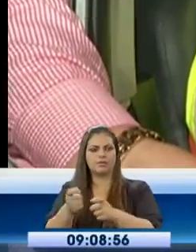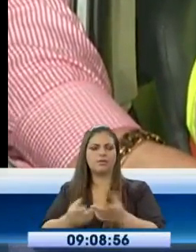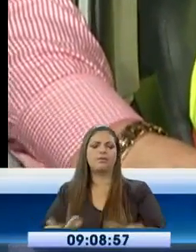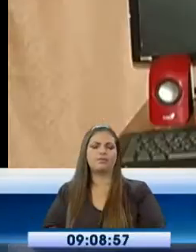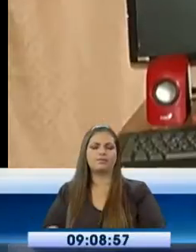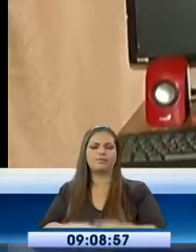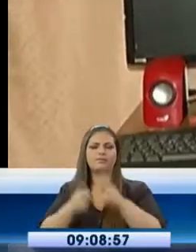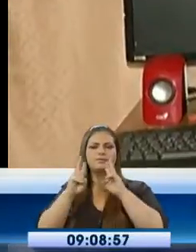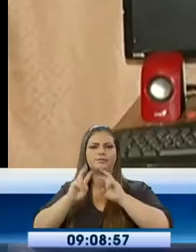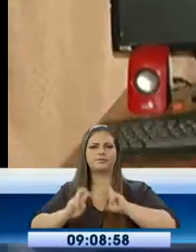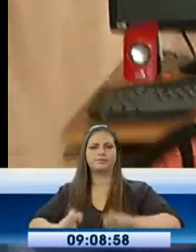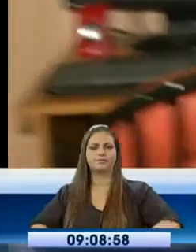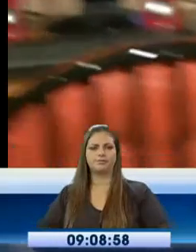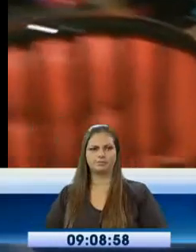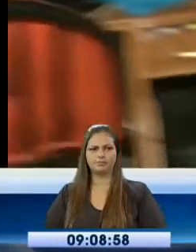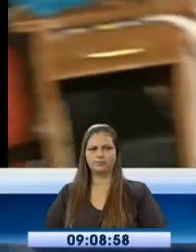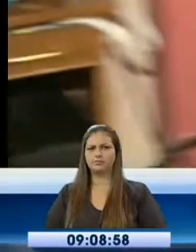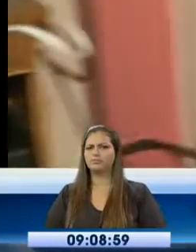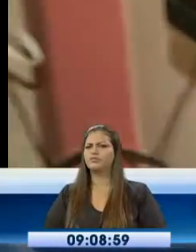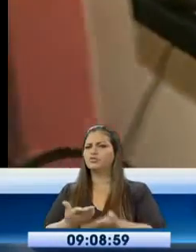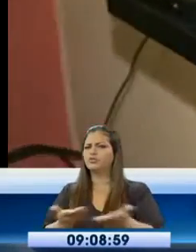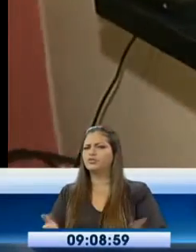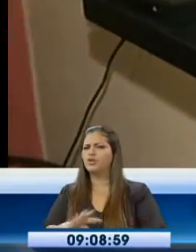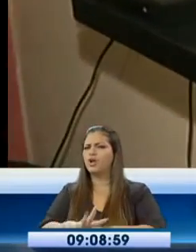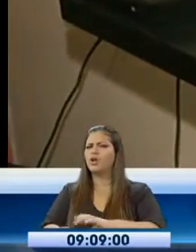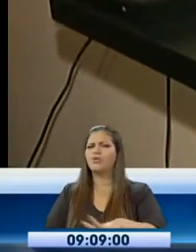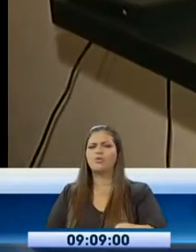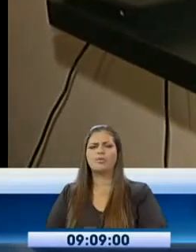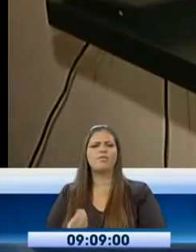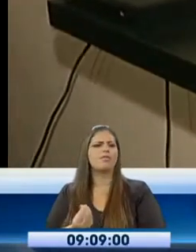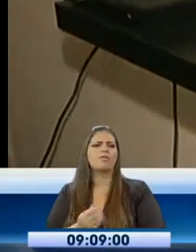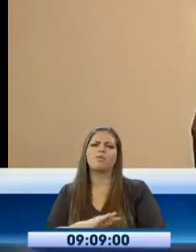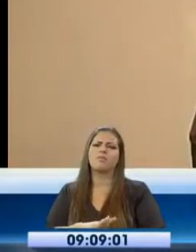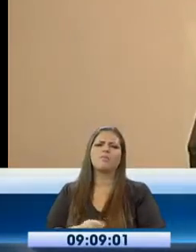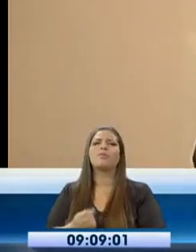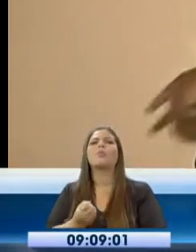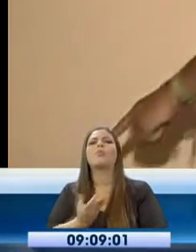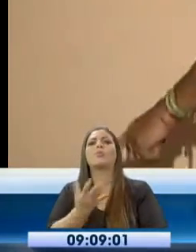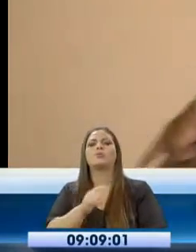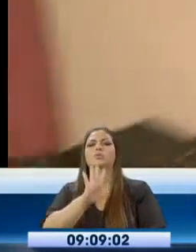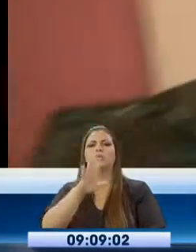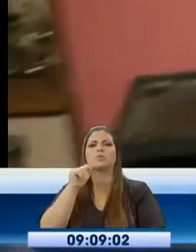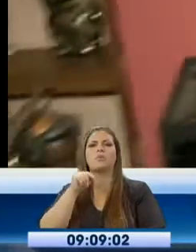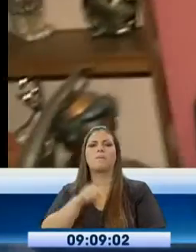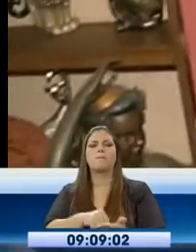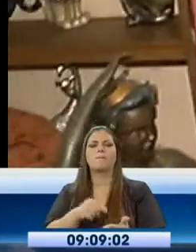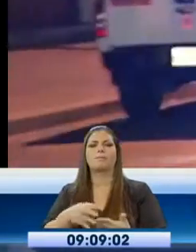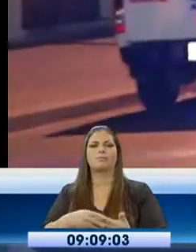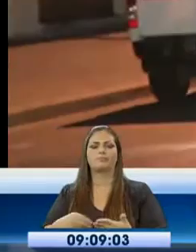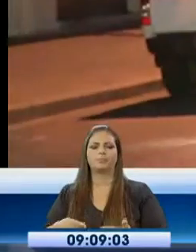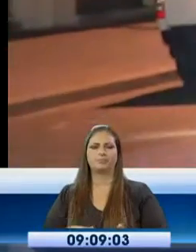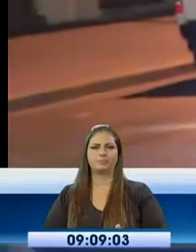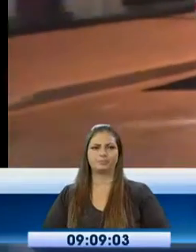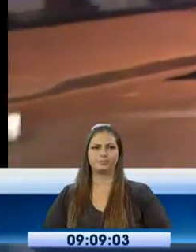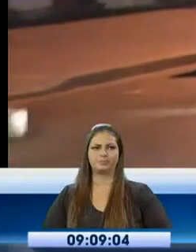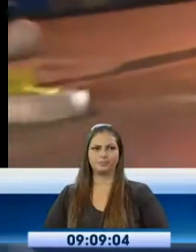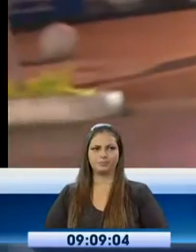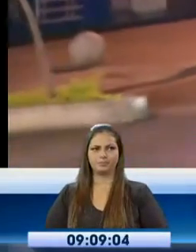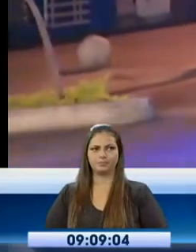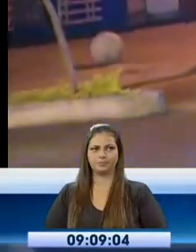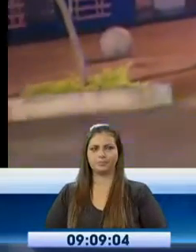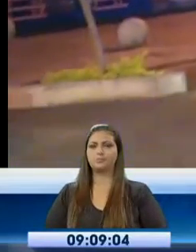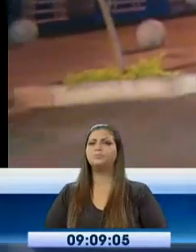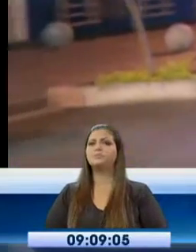conocer el resto. El monto de los sustraídos supera los $5,000, según los afectados. A pocos metros